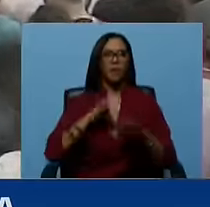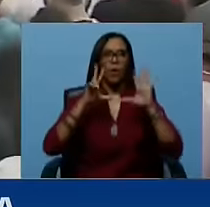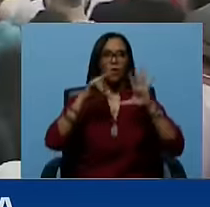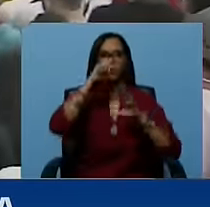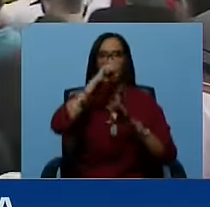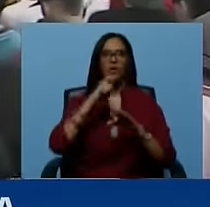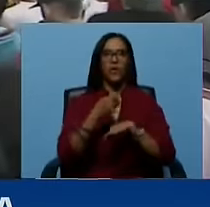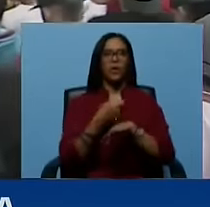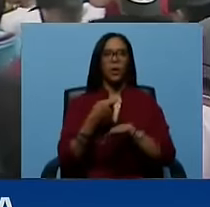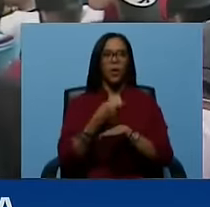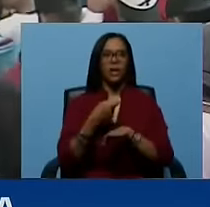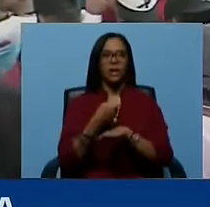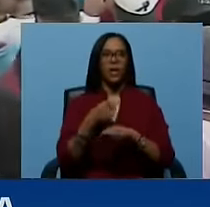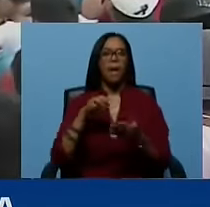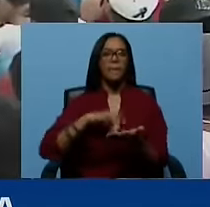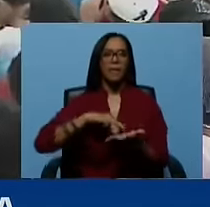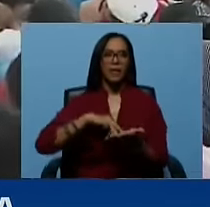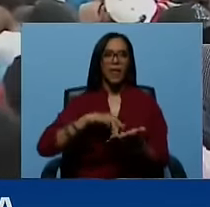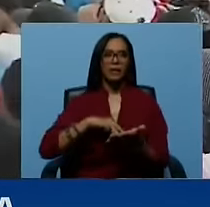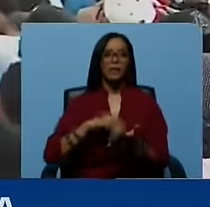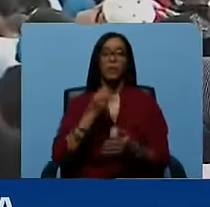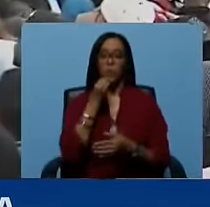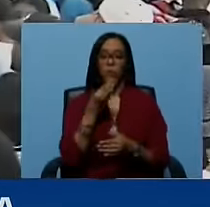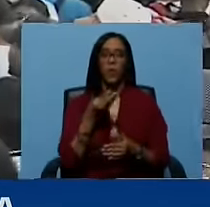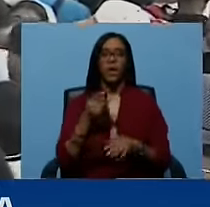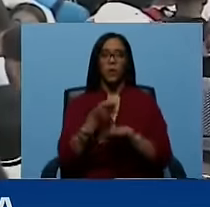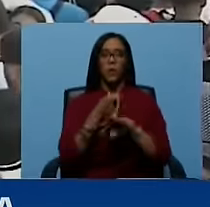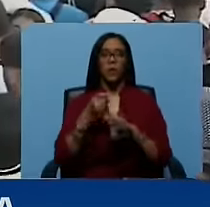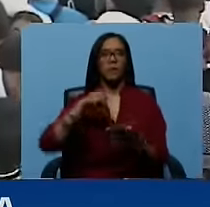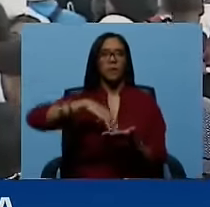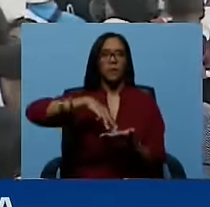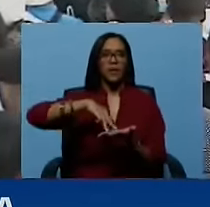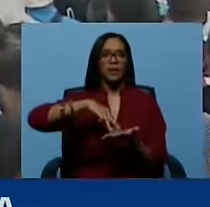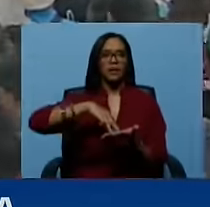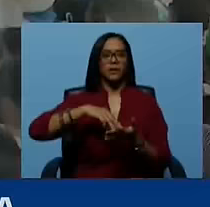de gobernador en Miranda, gran gobernador de Miranda.